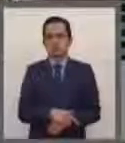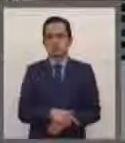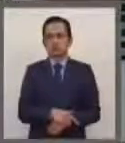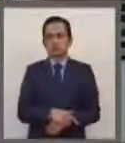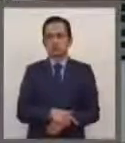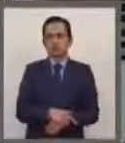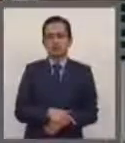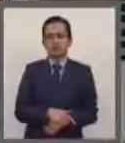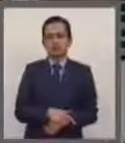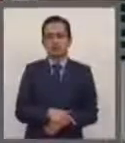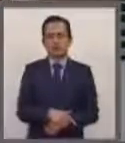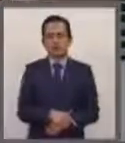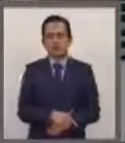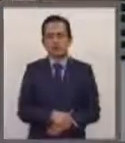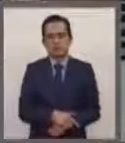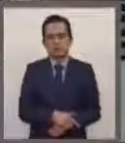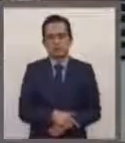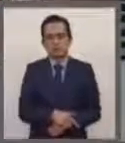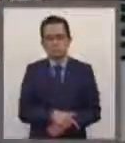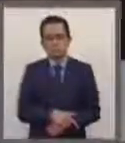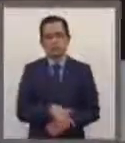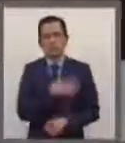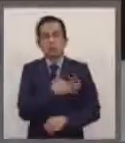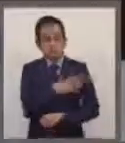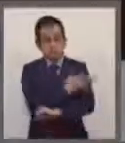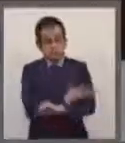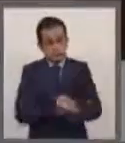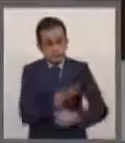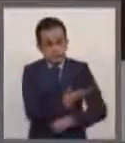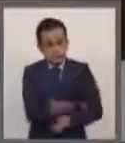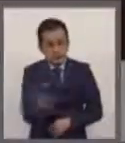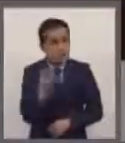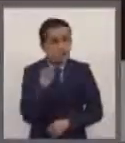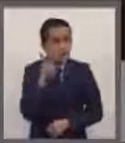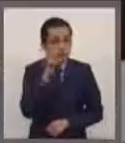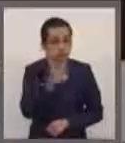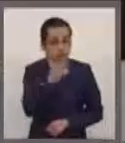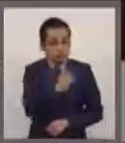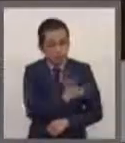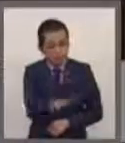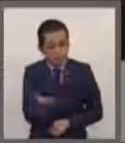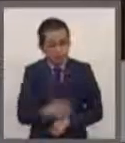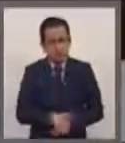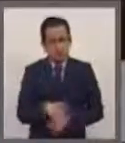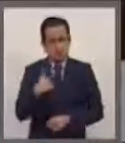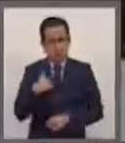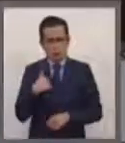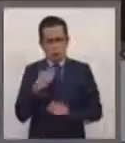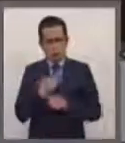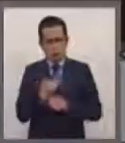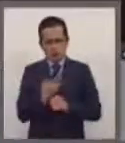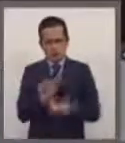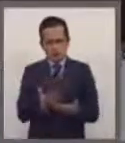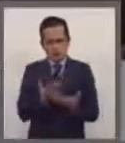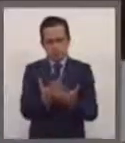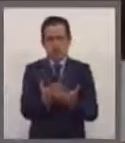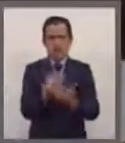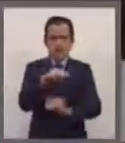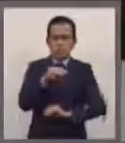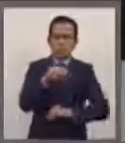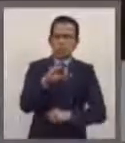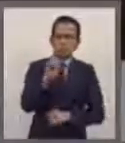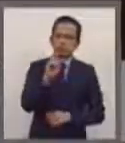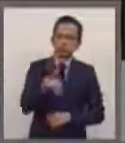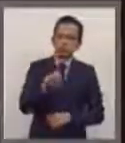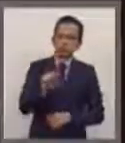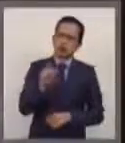Buenas tardes, diputadas, diputados. Presento una moción suspensiva para que el dictamen que se